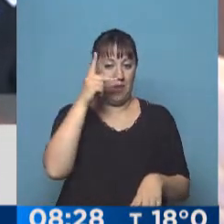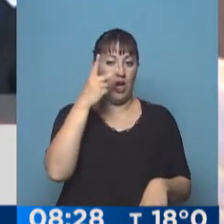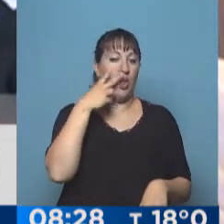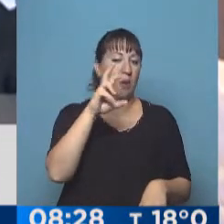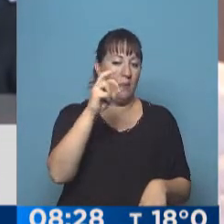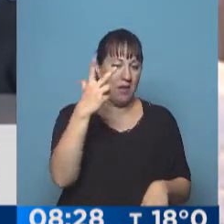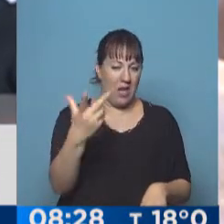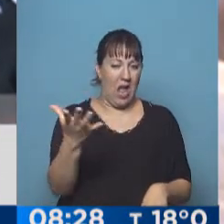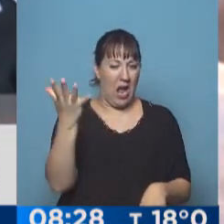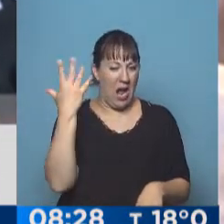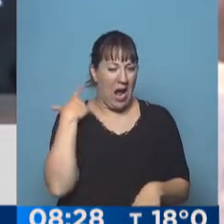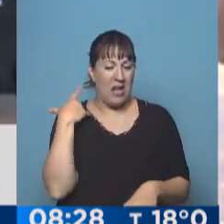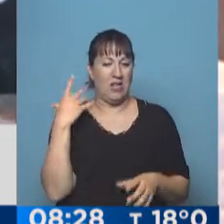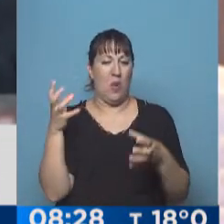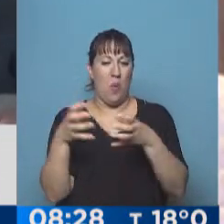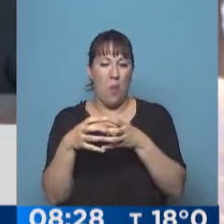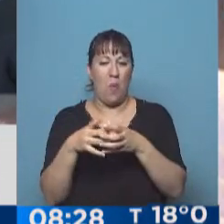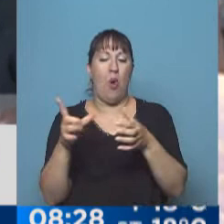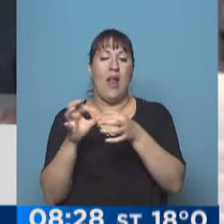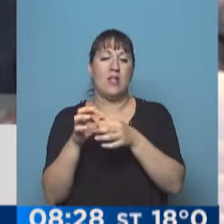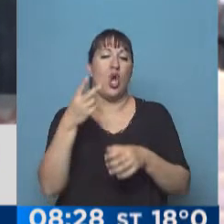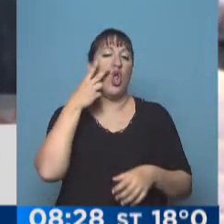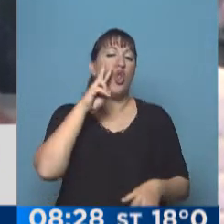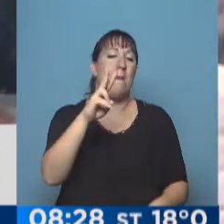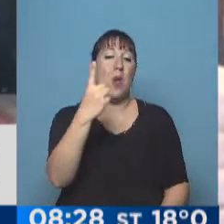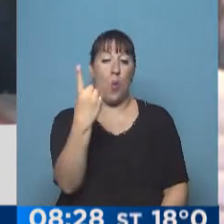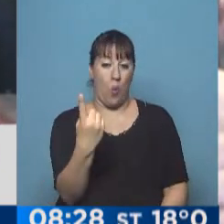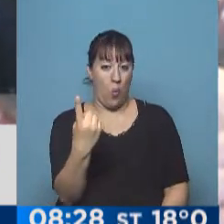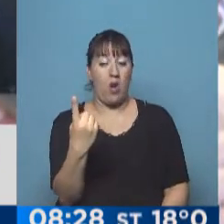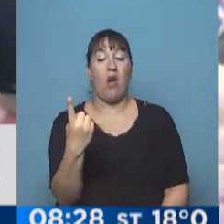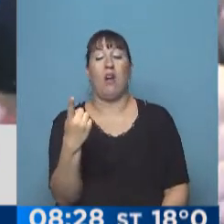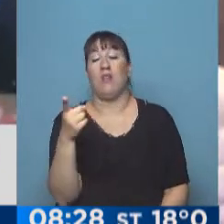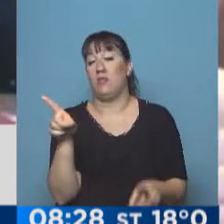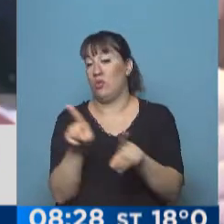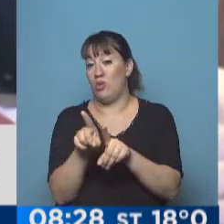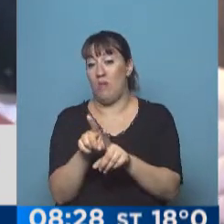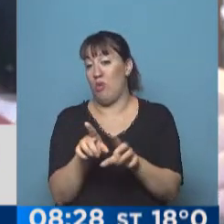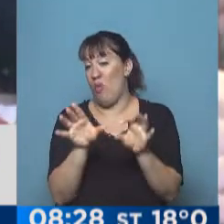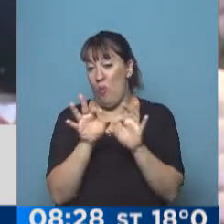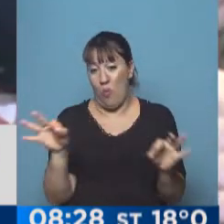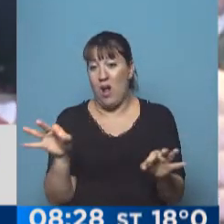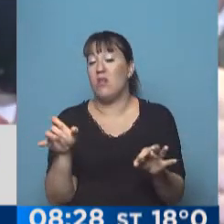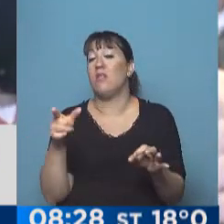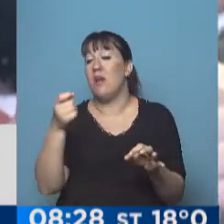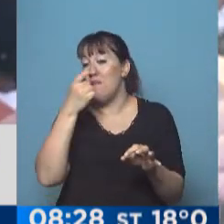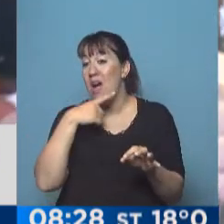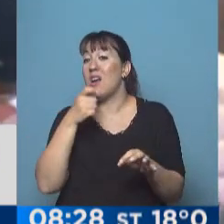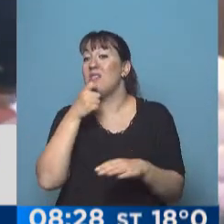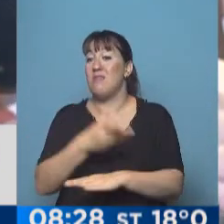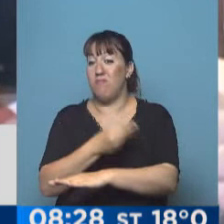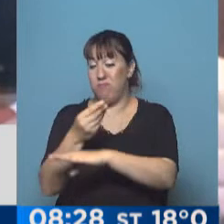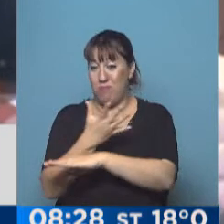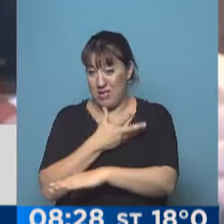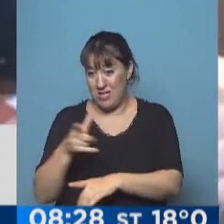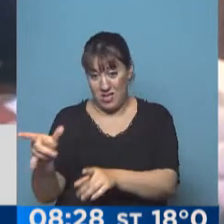bestialidad que cometió la alianza en el 2000 y 2001 eso bestialidad la que cometería eventualmente macri si fuera presidente